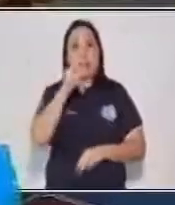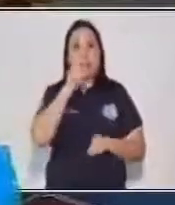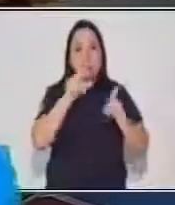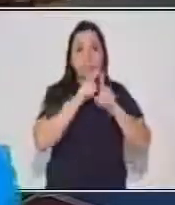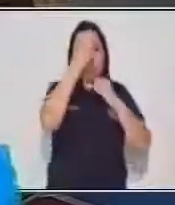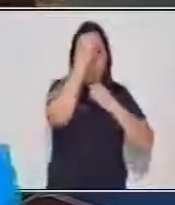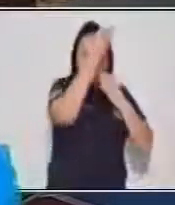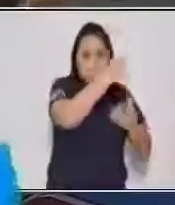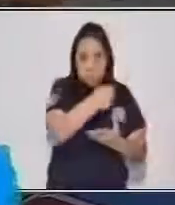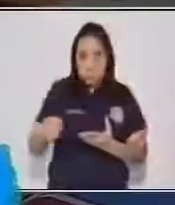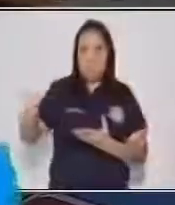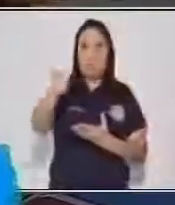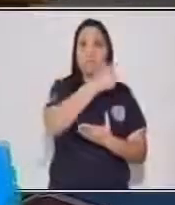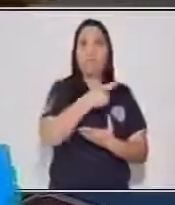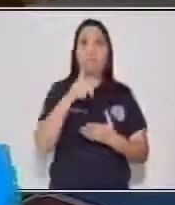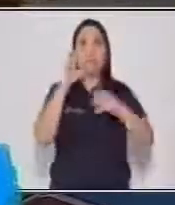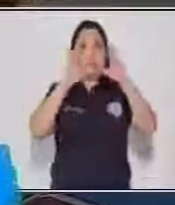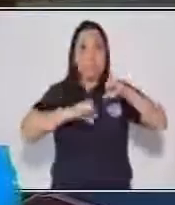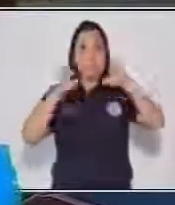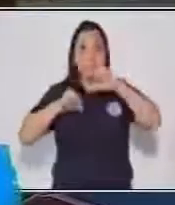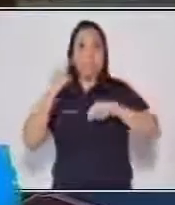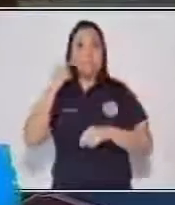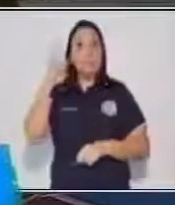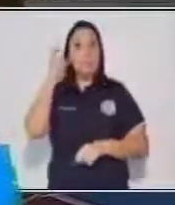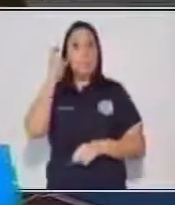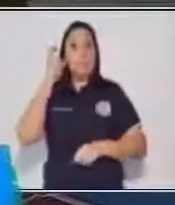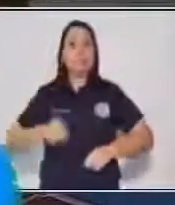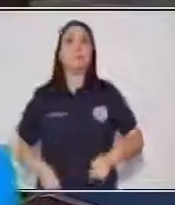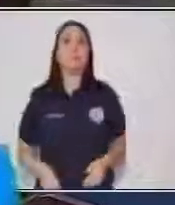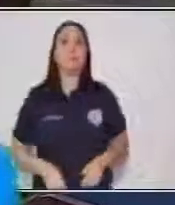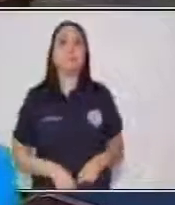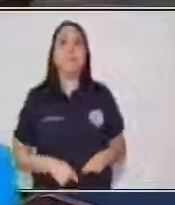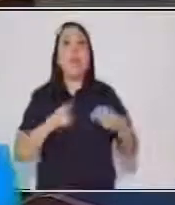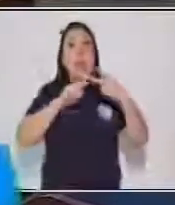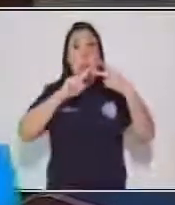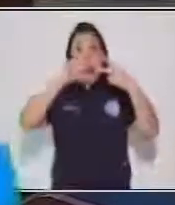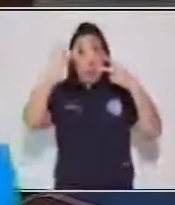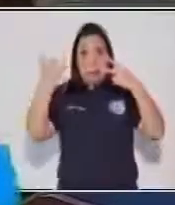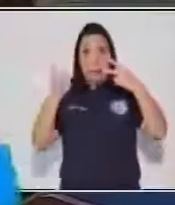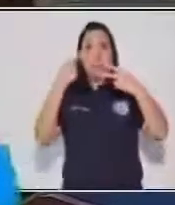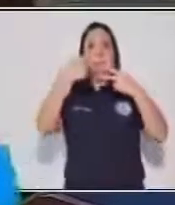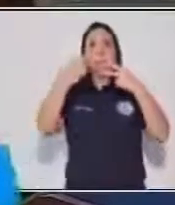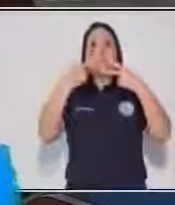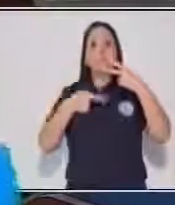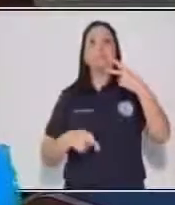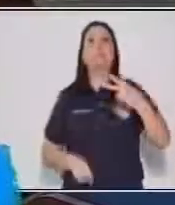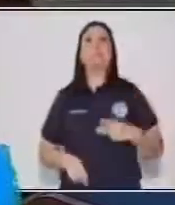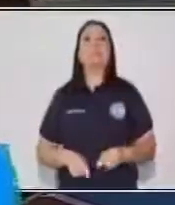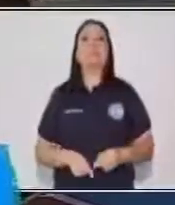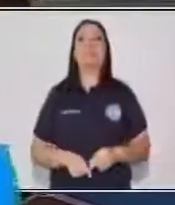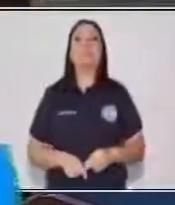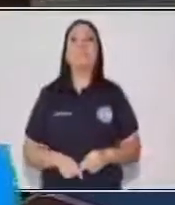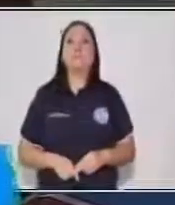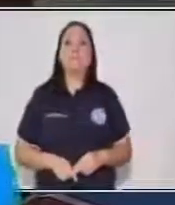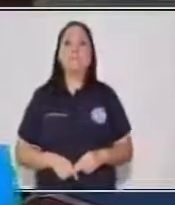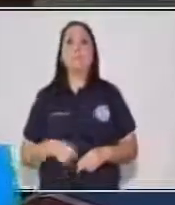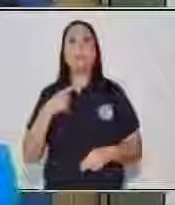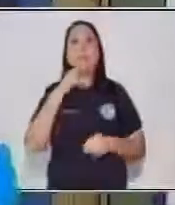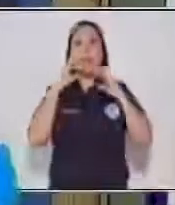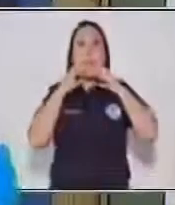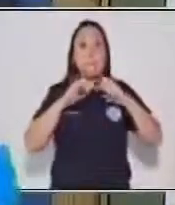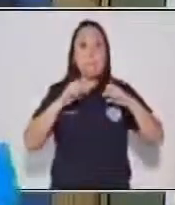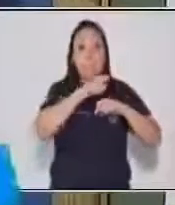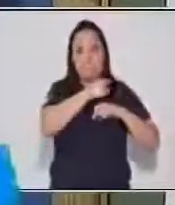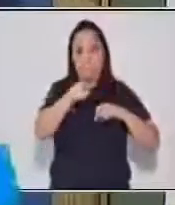conocer a las personas que los están escuchando. Otro de los elementos de la exposición oral es el público